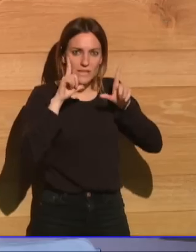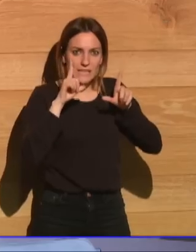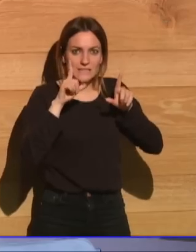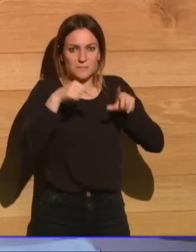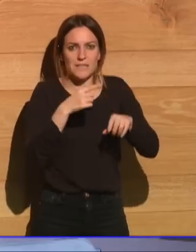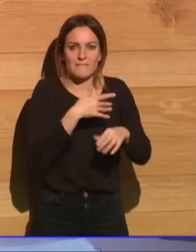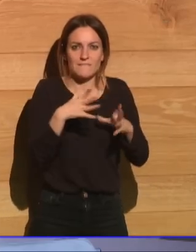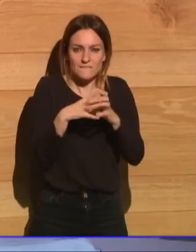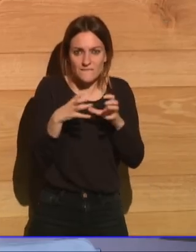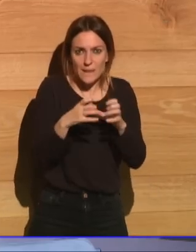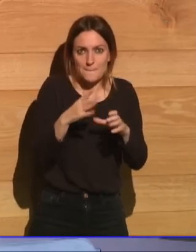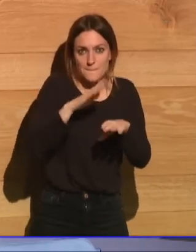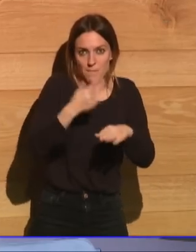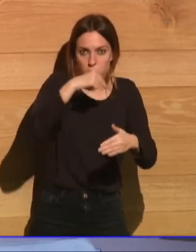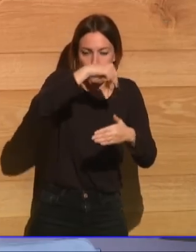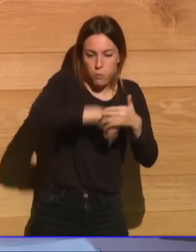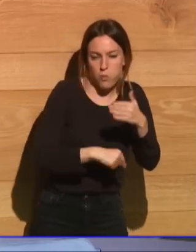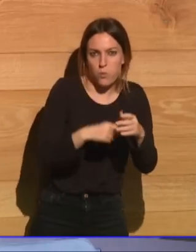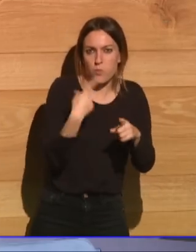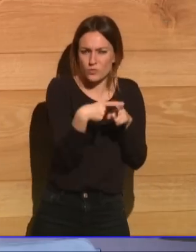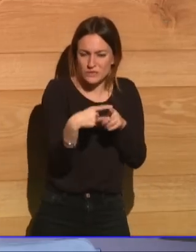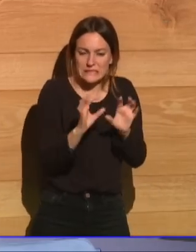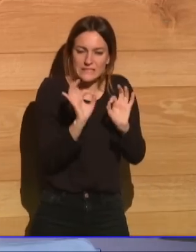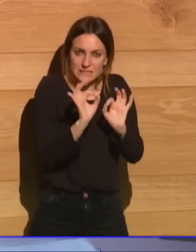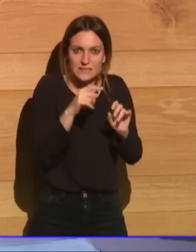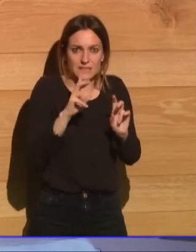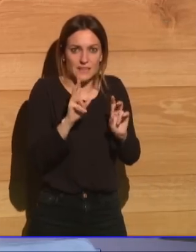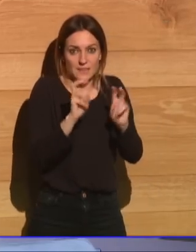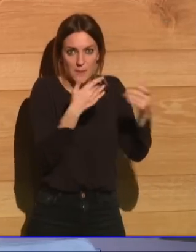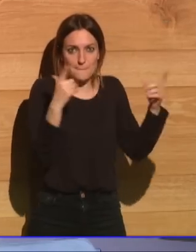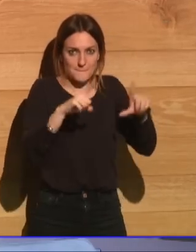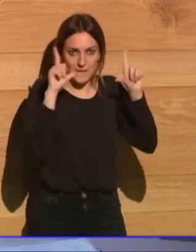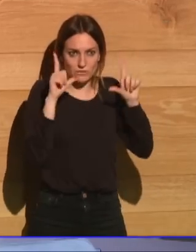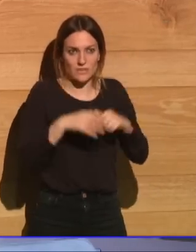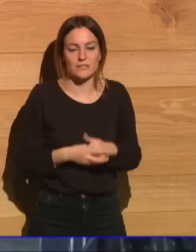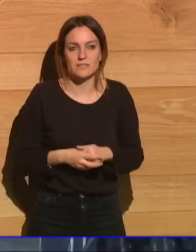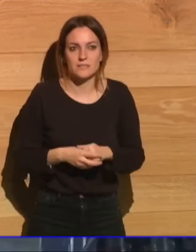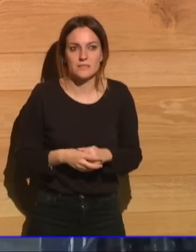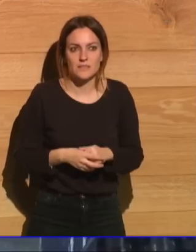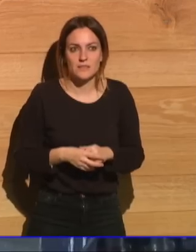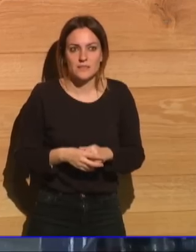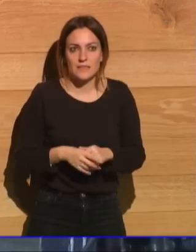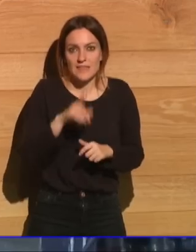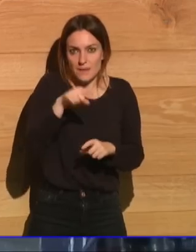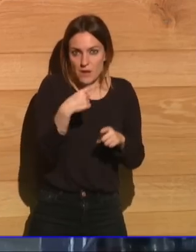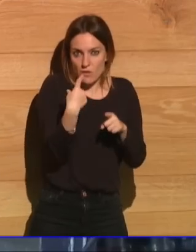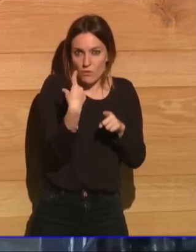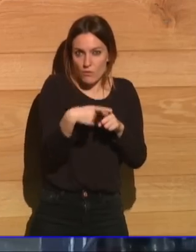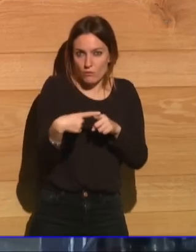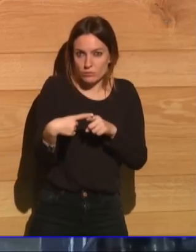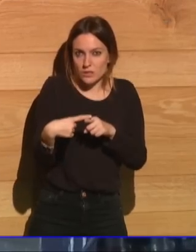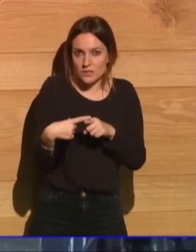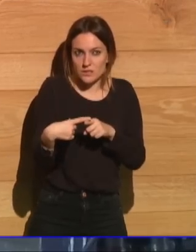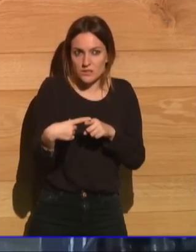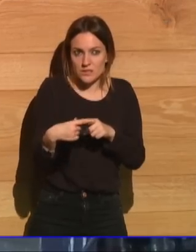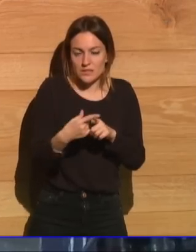poder profundizar sobre ellos y saber más y más sobre ellos. Y en lo fraccionado, que también produce muchísimo